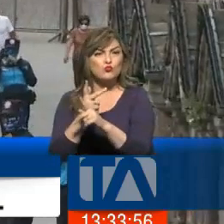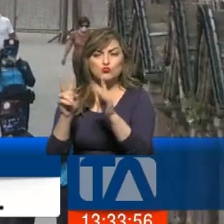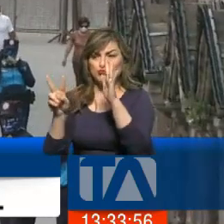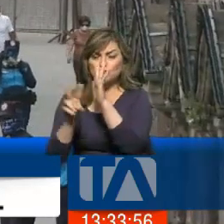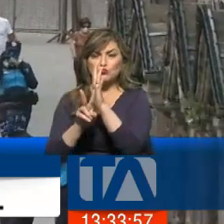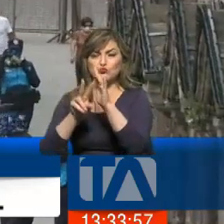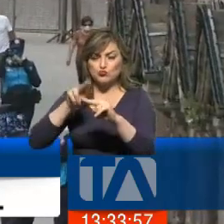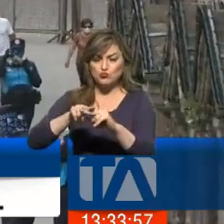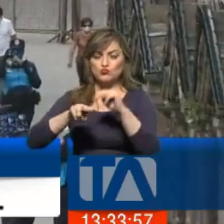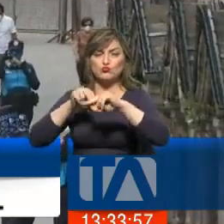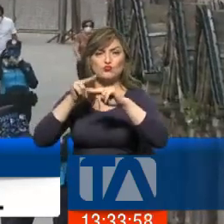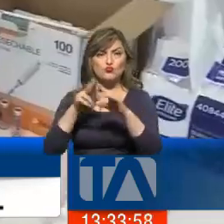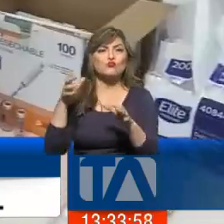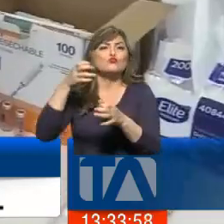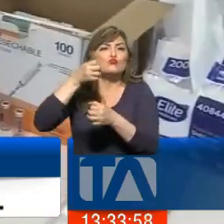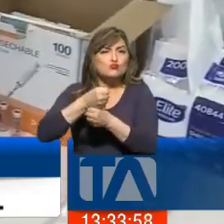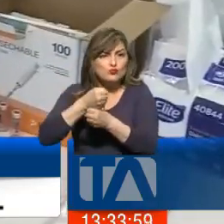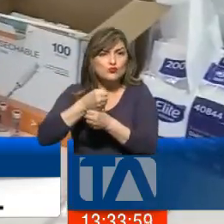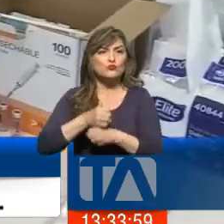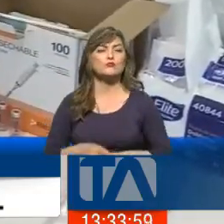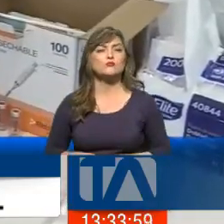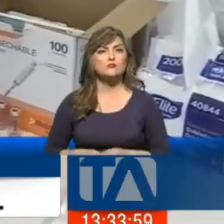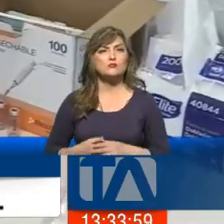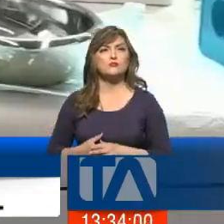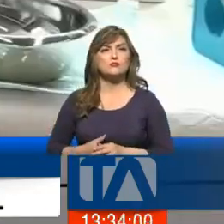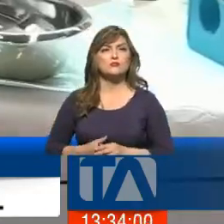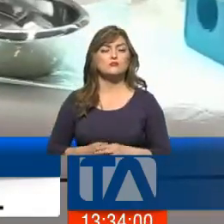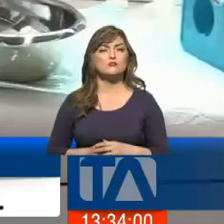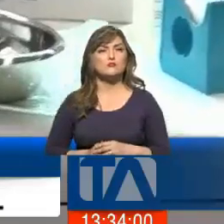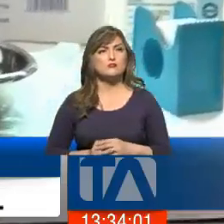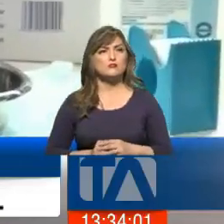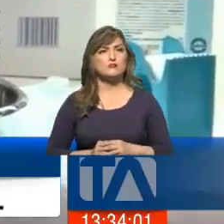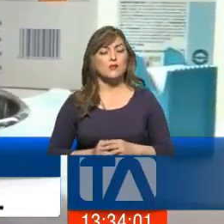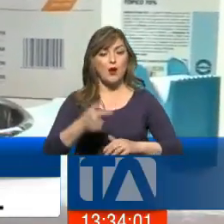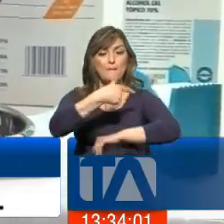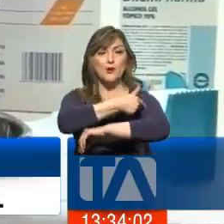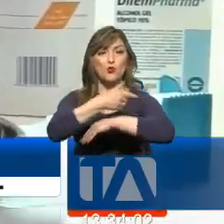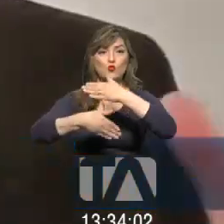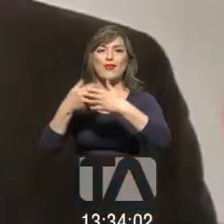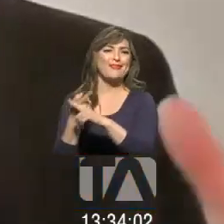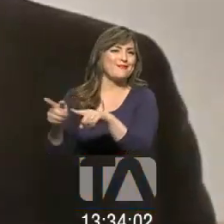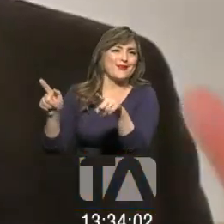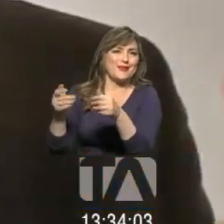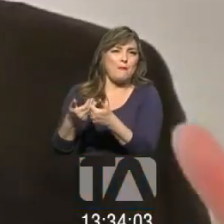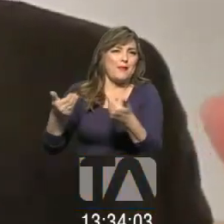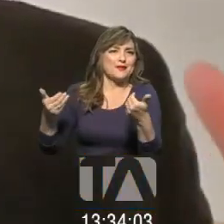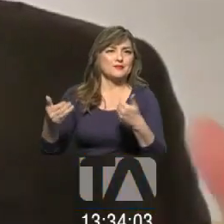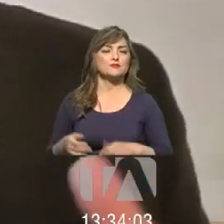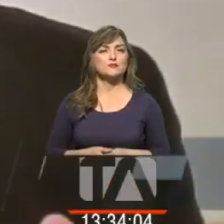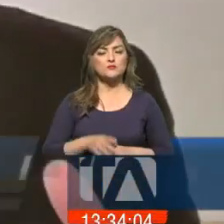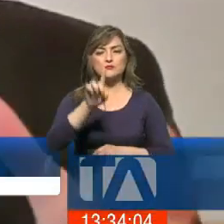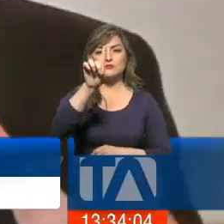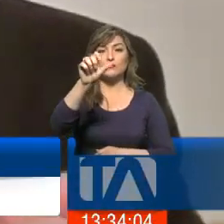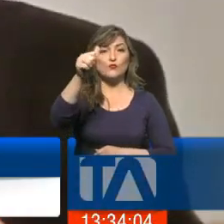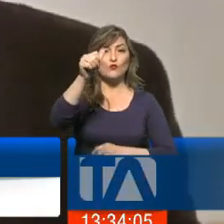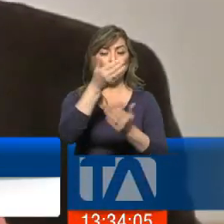de infraestructura y de seguridad. Un capítulo aparte tendrá el proceso de vacunación. 110, me parece, son